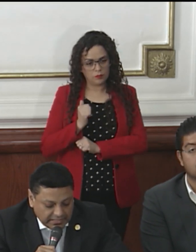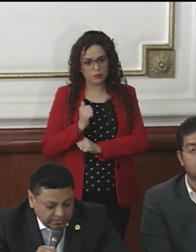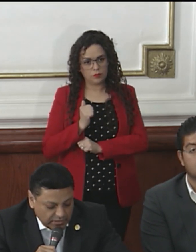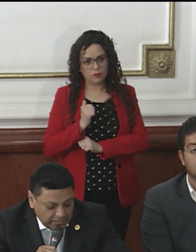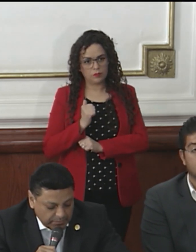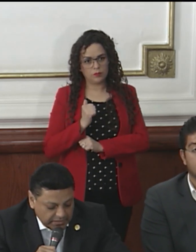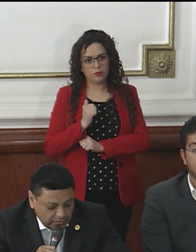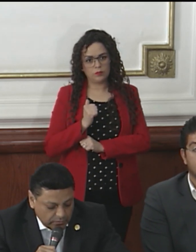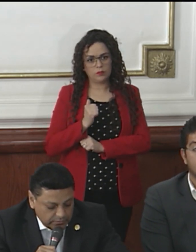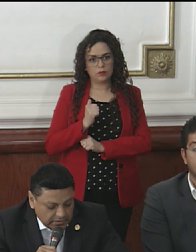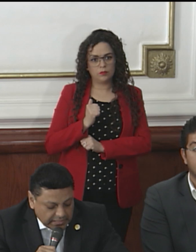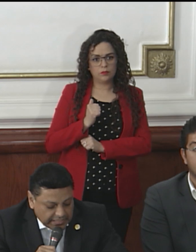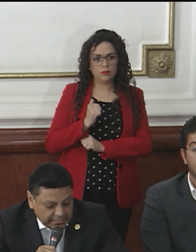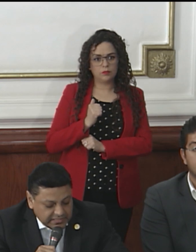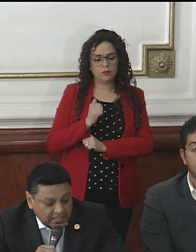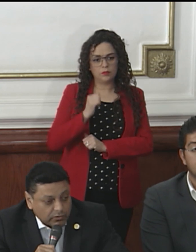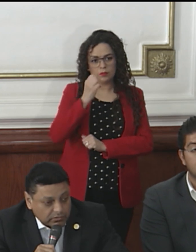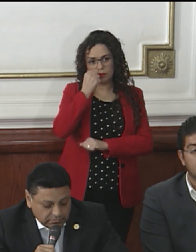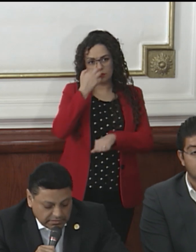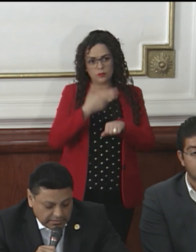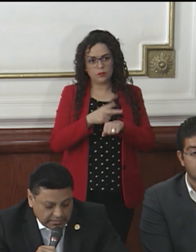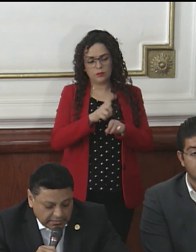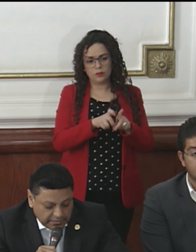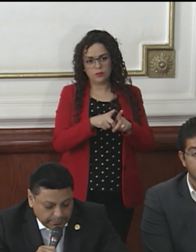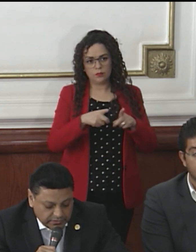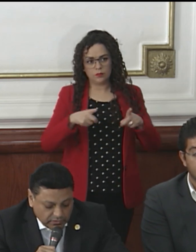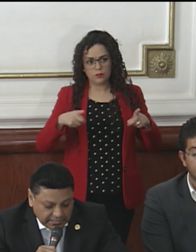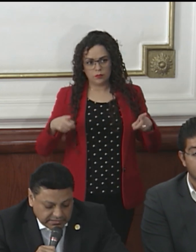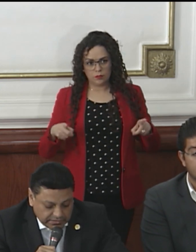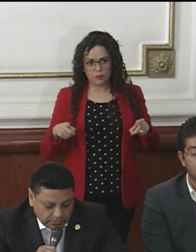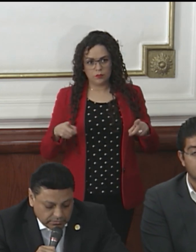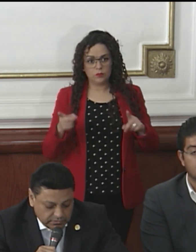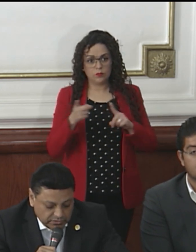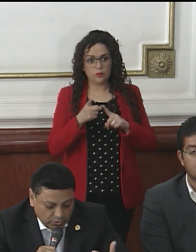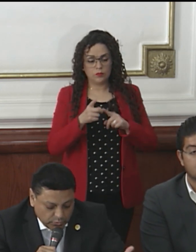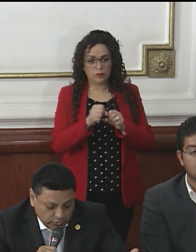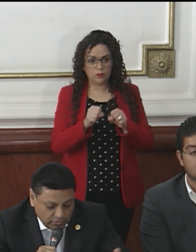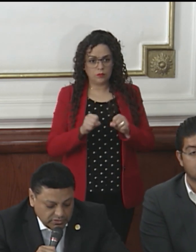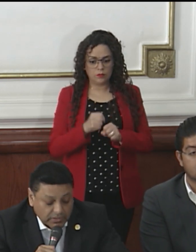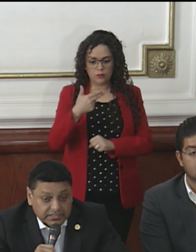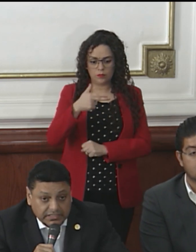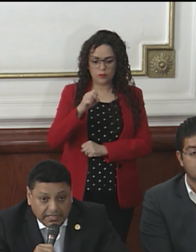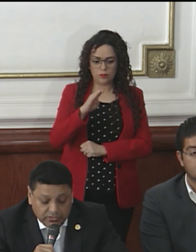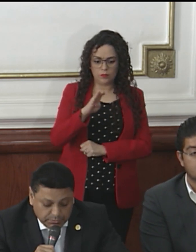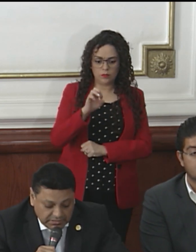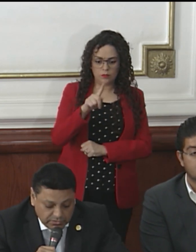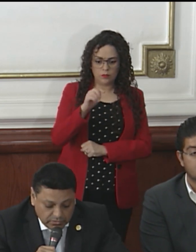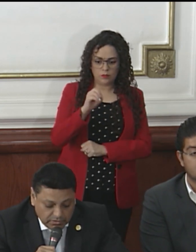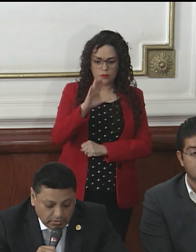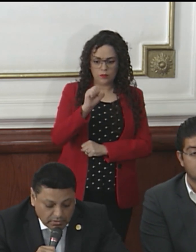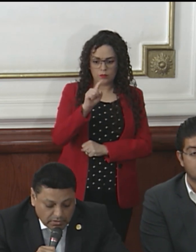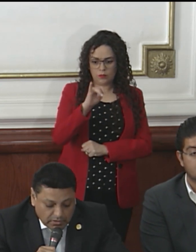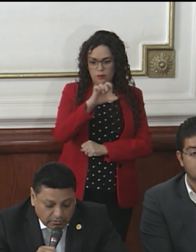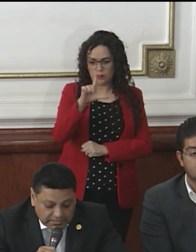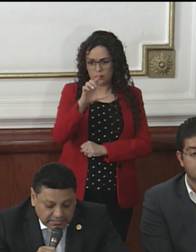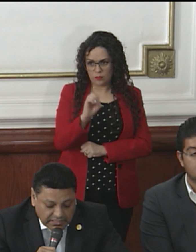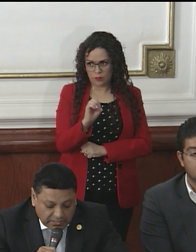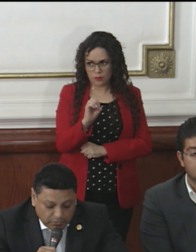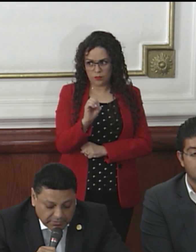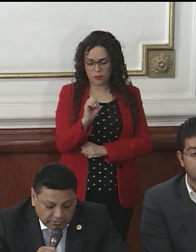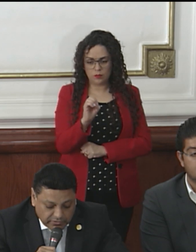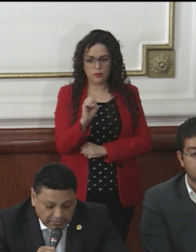Vivienda de la Ciudad de México en el Salón Heriberto Castillo. De todos modos, yo les voy a hacer llegar su invitación. Con